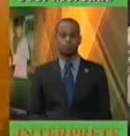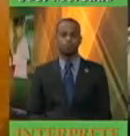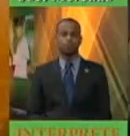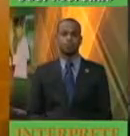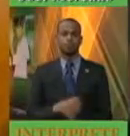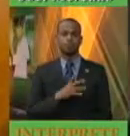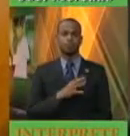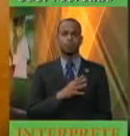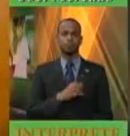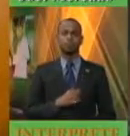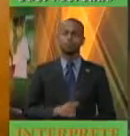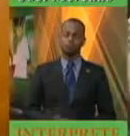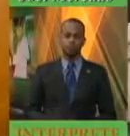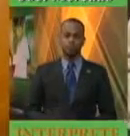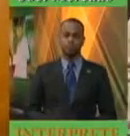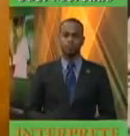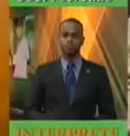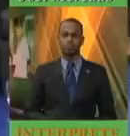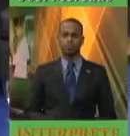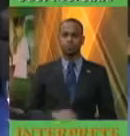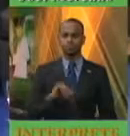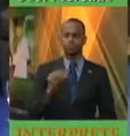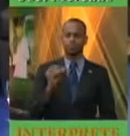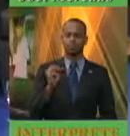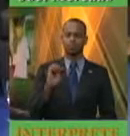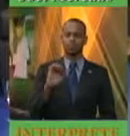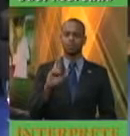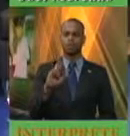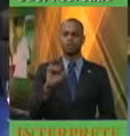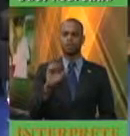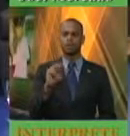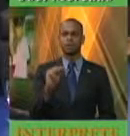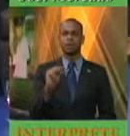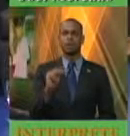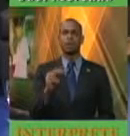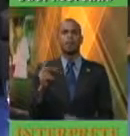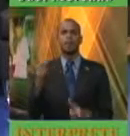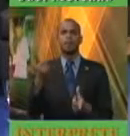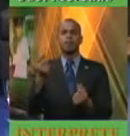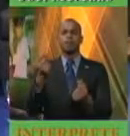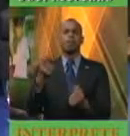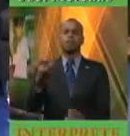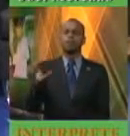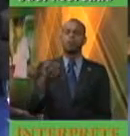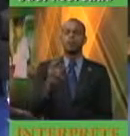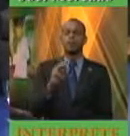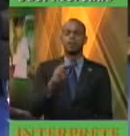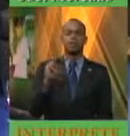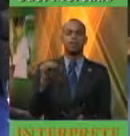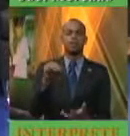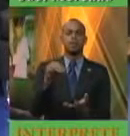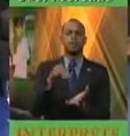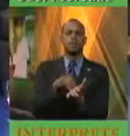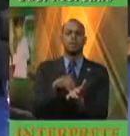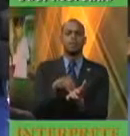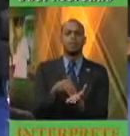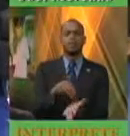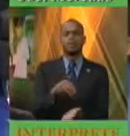Excelente. Vamos a ver, José Ramón, ¿qué estamos haciendo allá en Mao